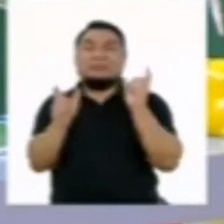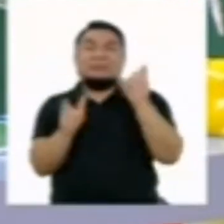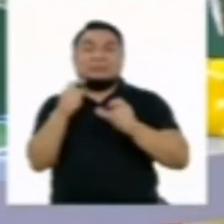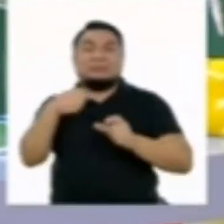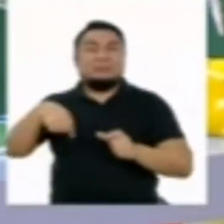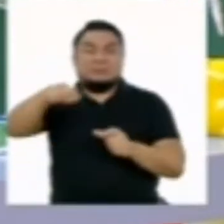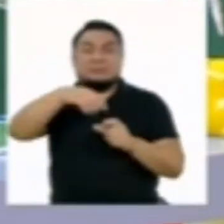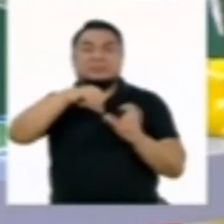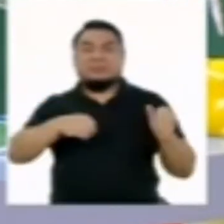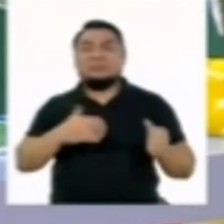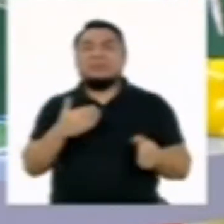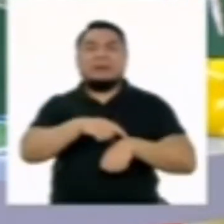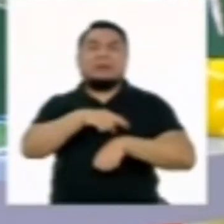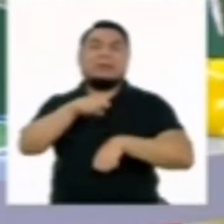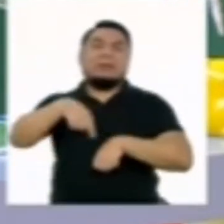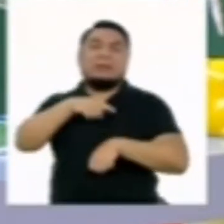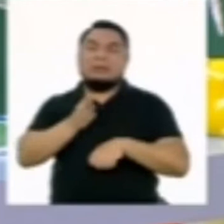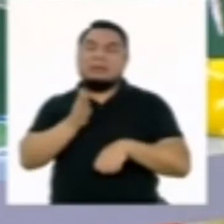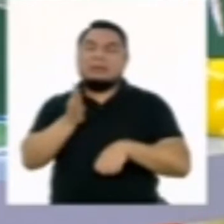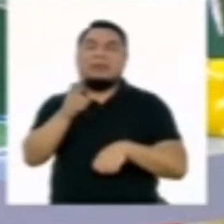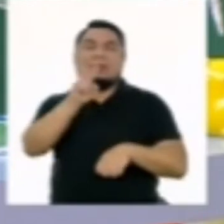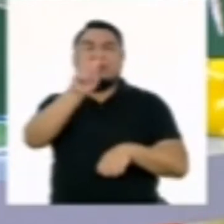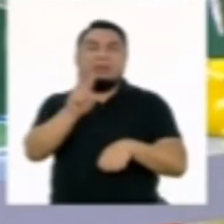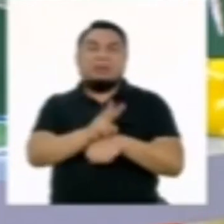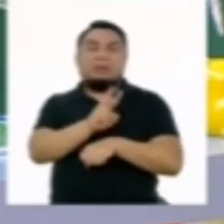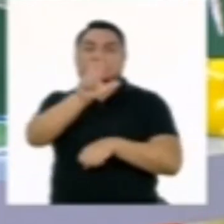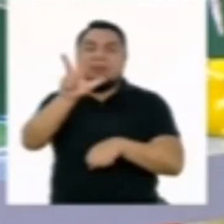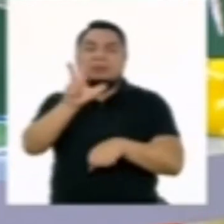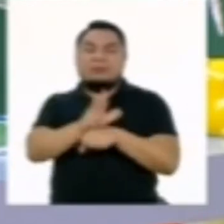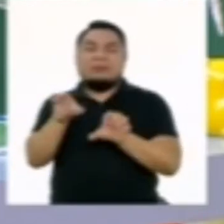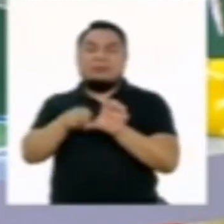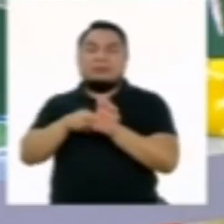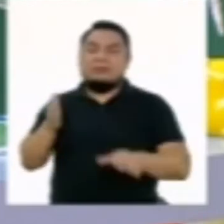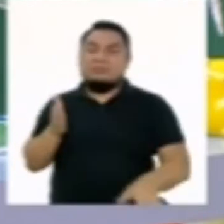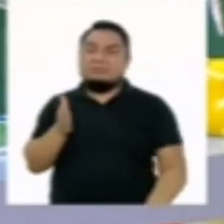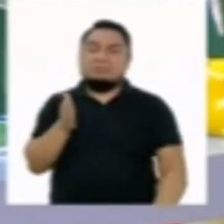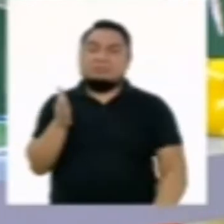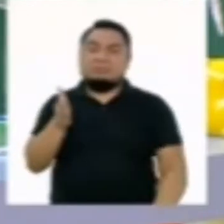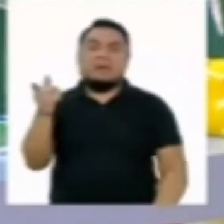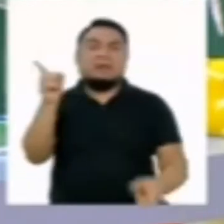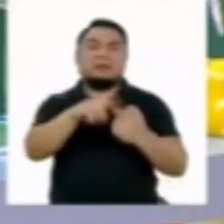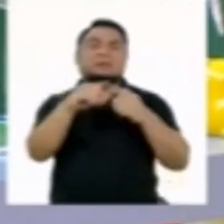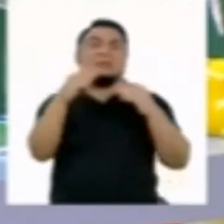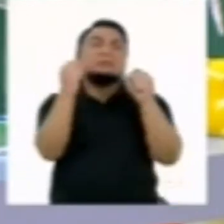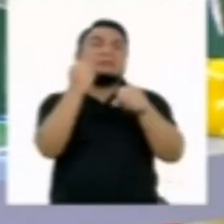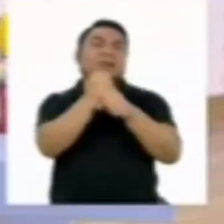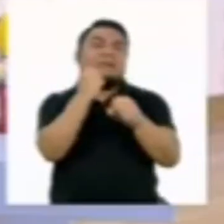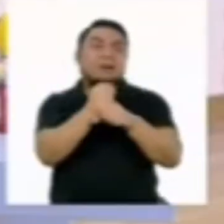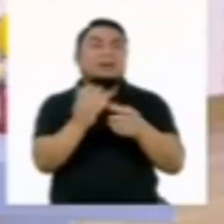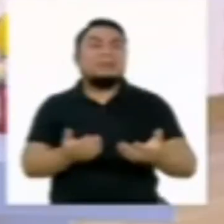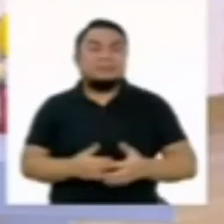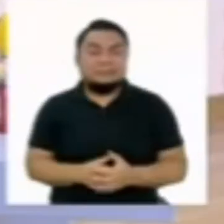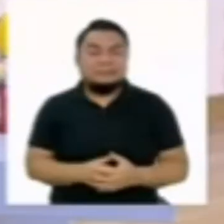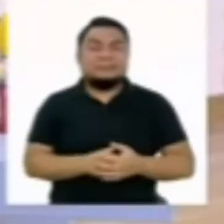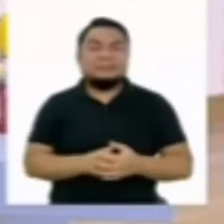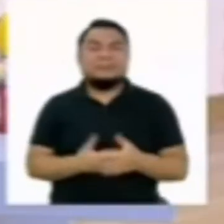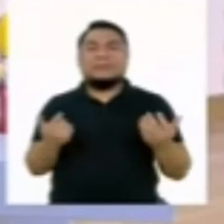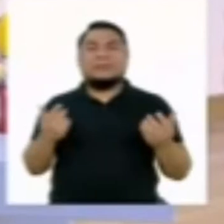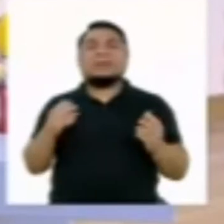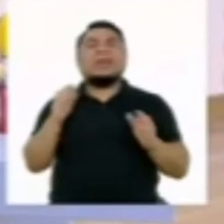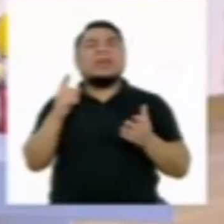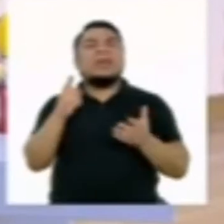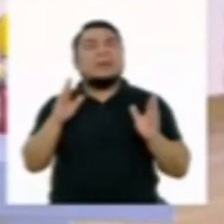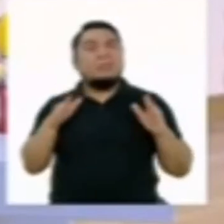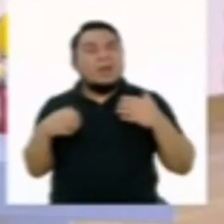en la ciudad se demoraban en promedio 2 o 3 horas para llegar de su casa a su trabajo. ¿Pero qué